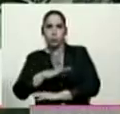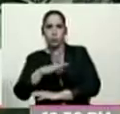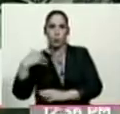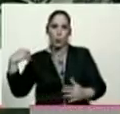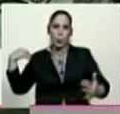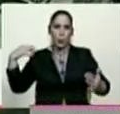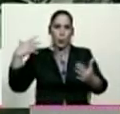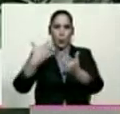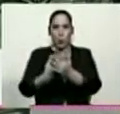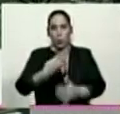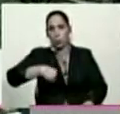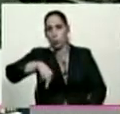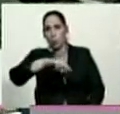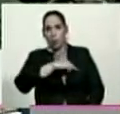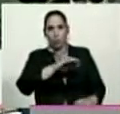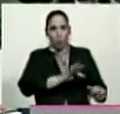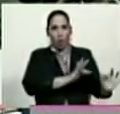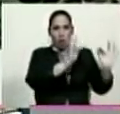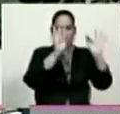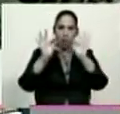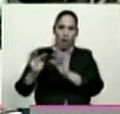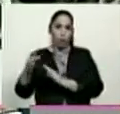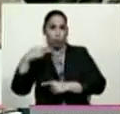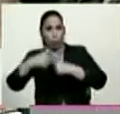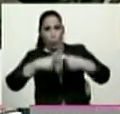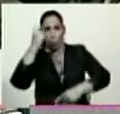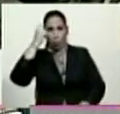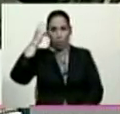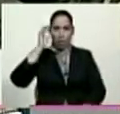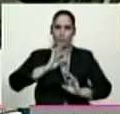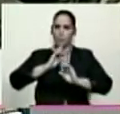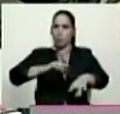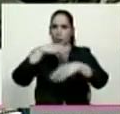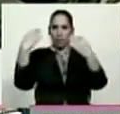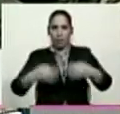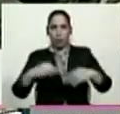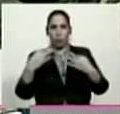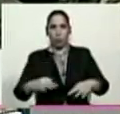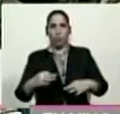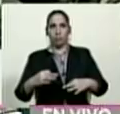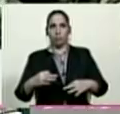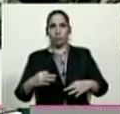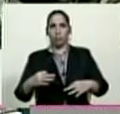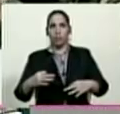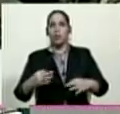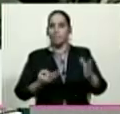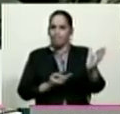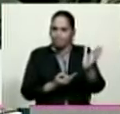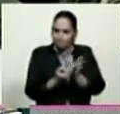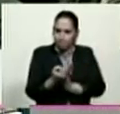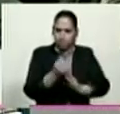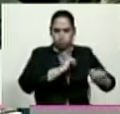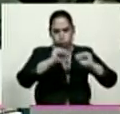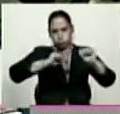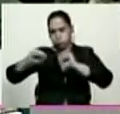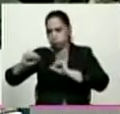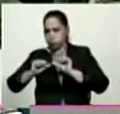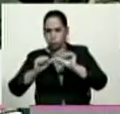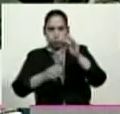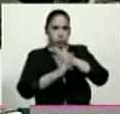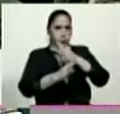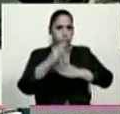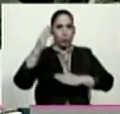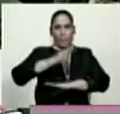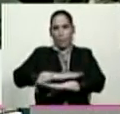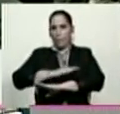y a nuestro legado. Todos los días es la respuesta natural. La lealtad expresada en la acción permanente. en la disciplina,